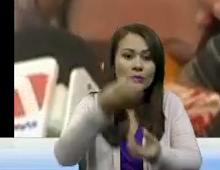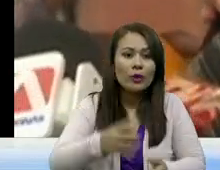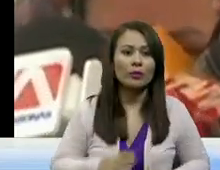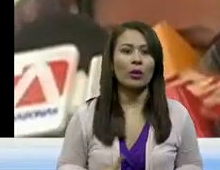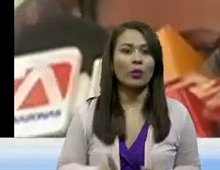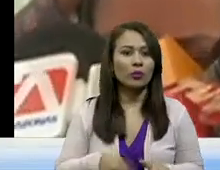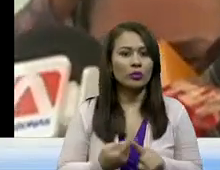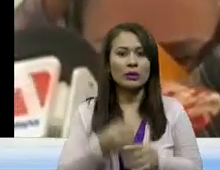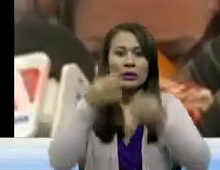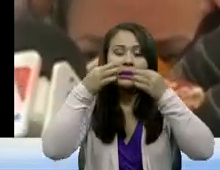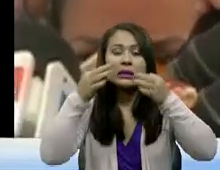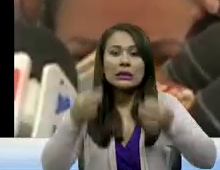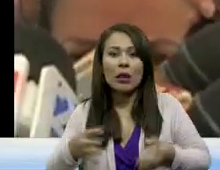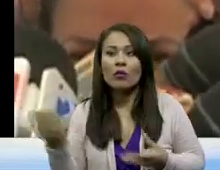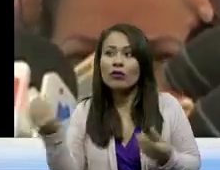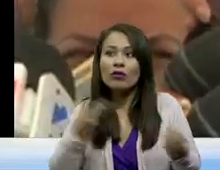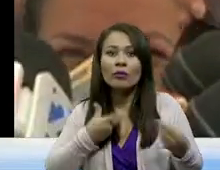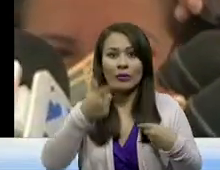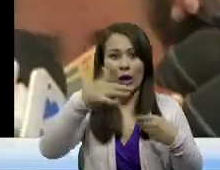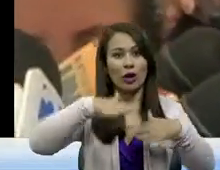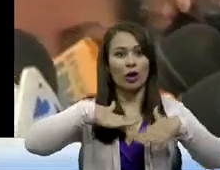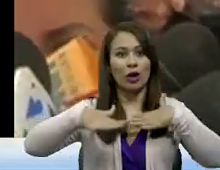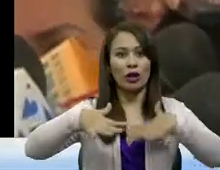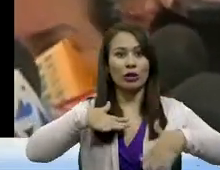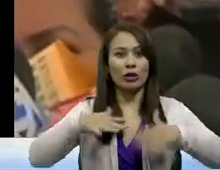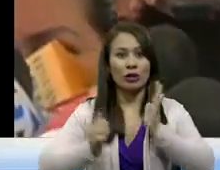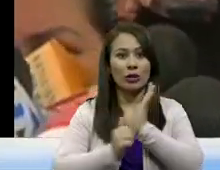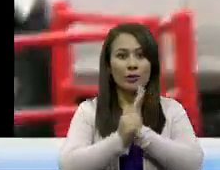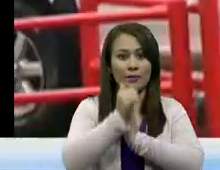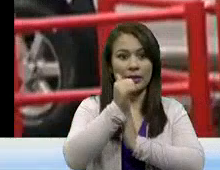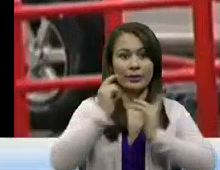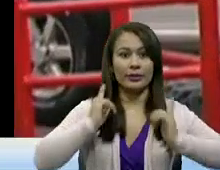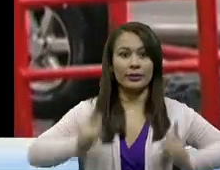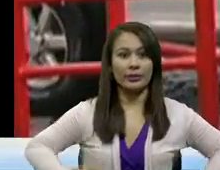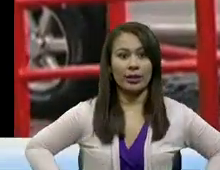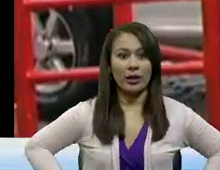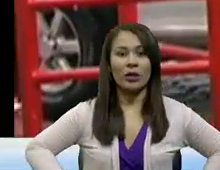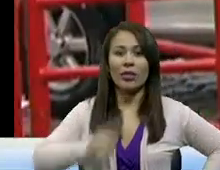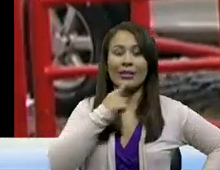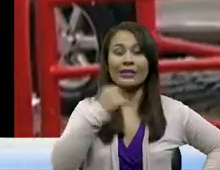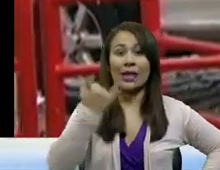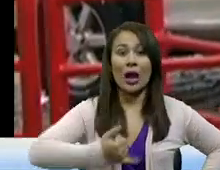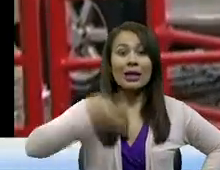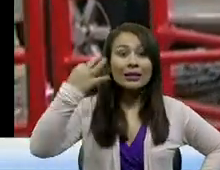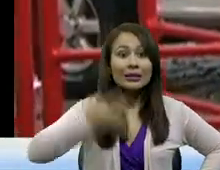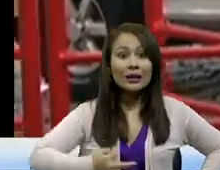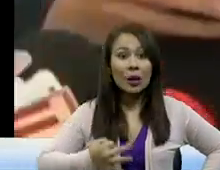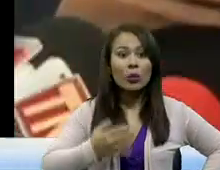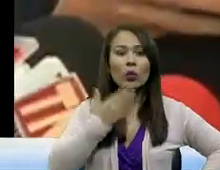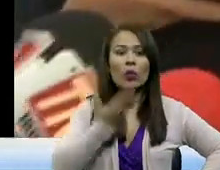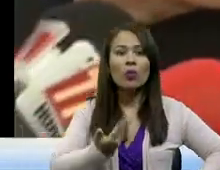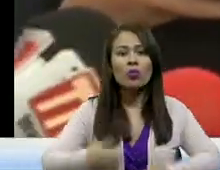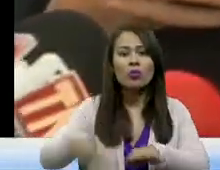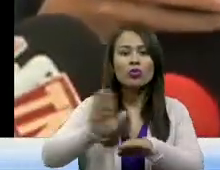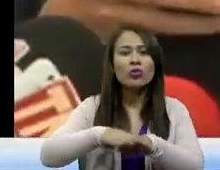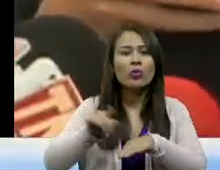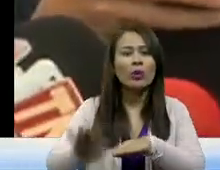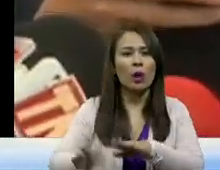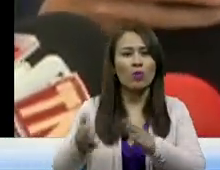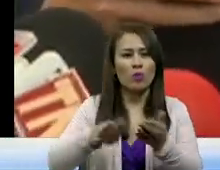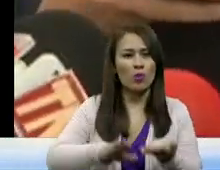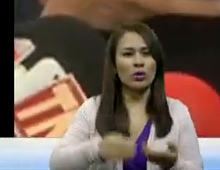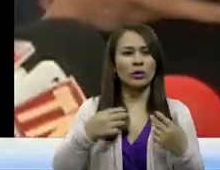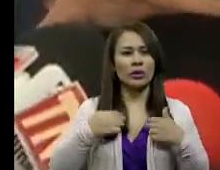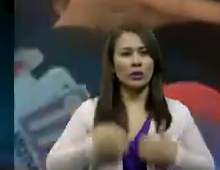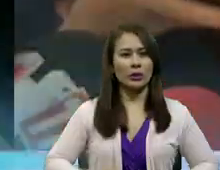los cultivos. El coordinador del Ministerio de Salud de la Zona 8 indicó que aún no existe un diagnóstico de la autopsia. Ese es un mensaje transmitido en